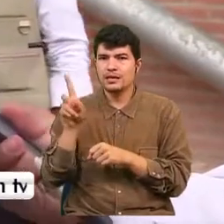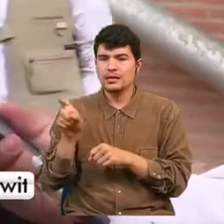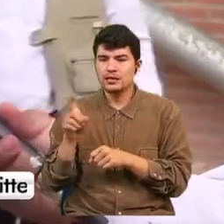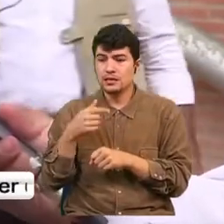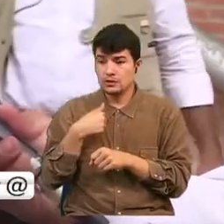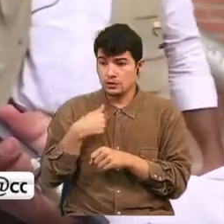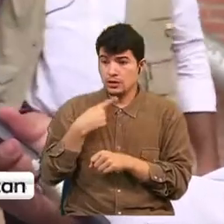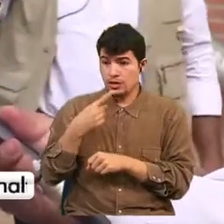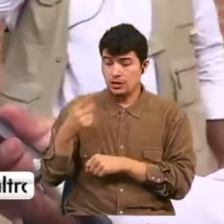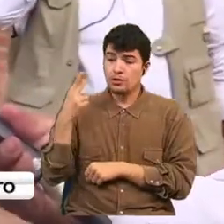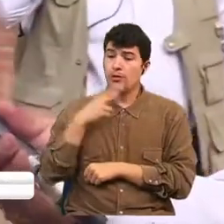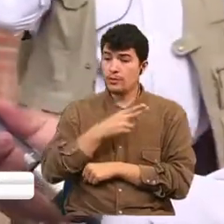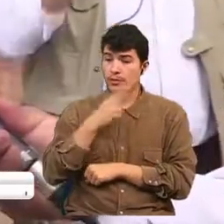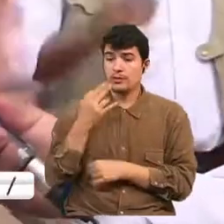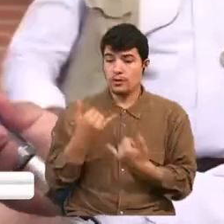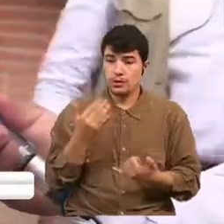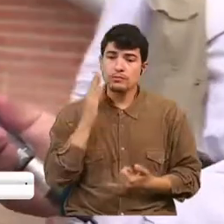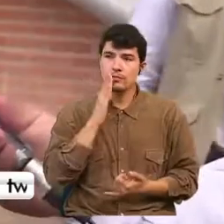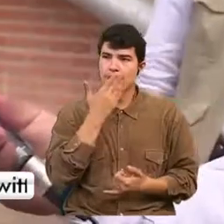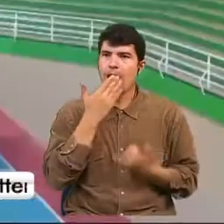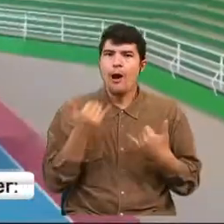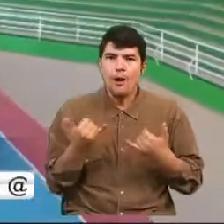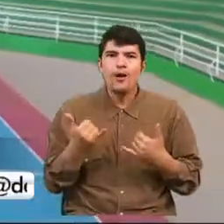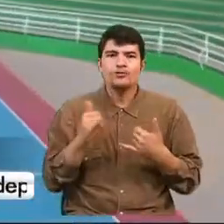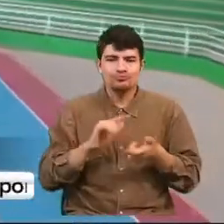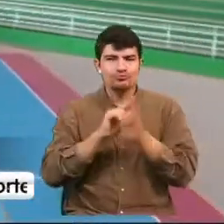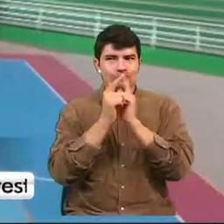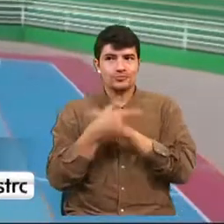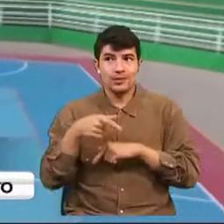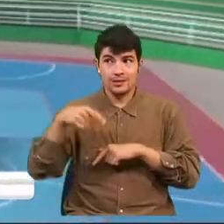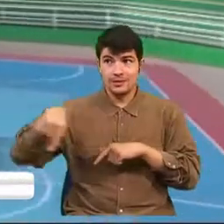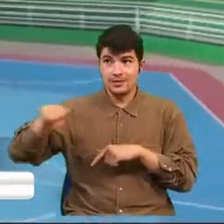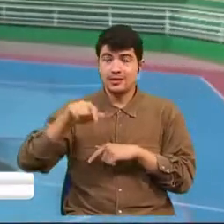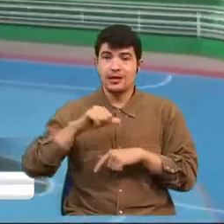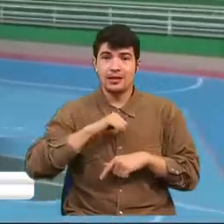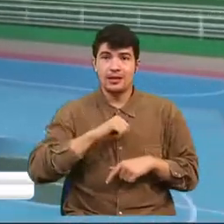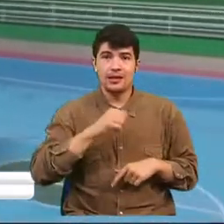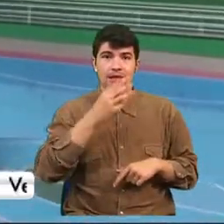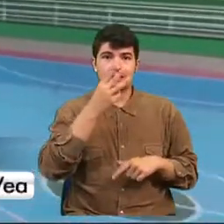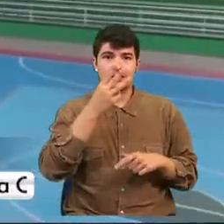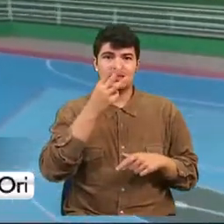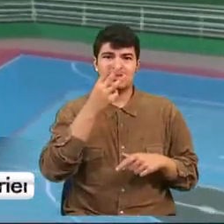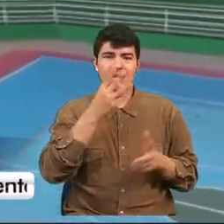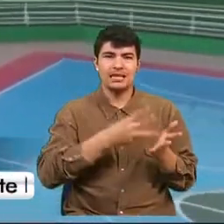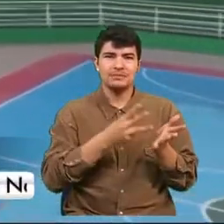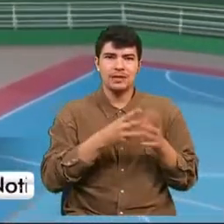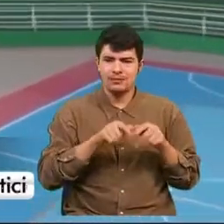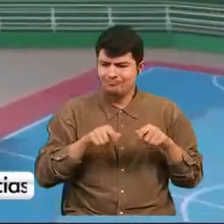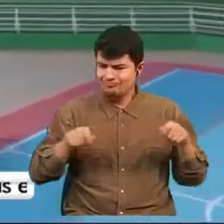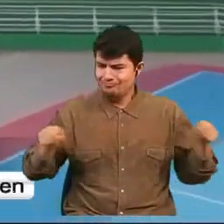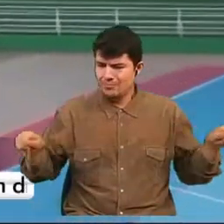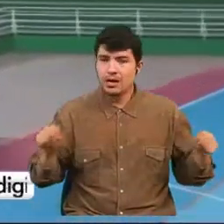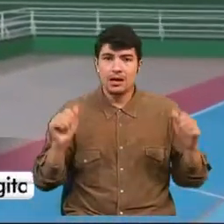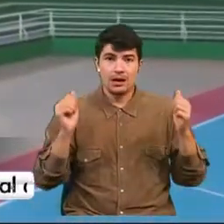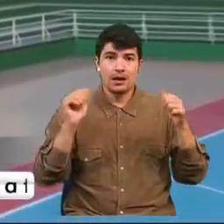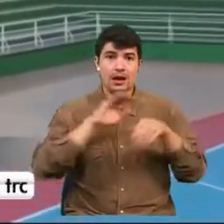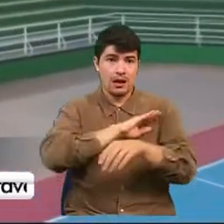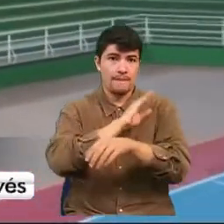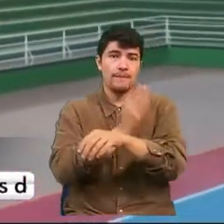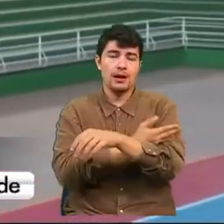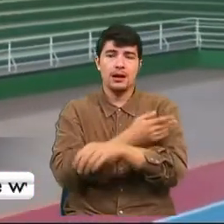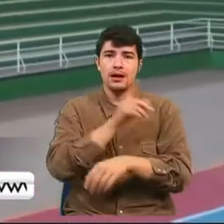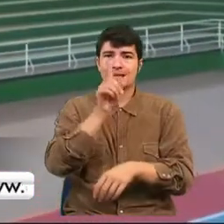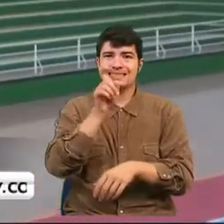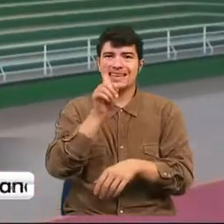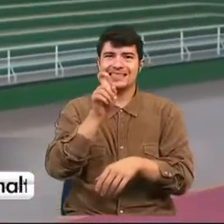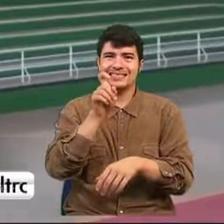un compromiso con los barboseños y hoy ustedes van a ver la transformación. La villa tiene 3.000 metros de extensión, una capacidad para albergar